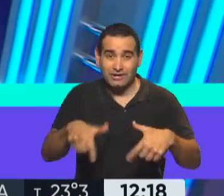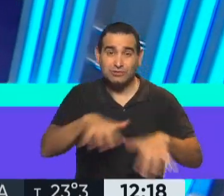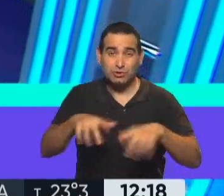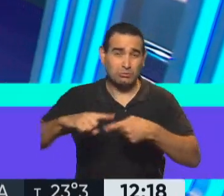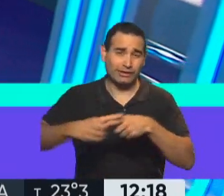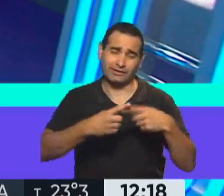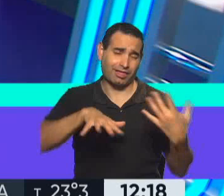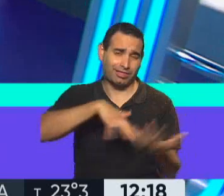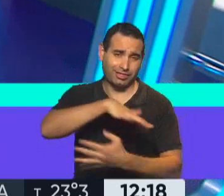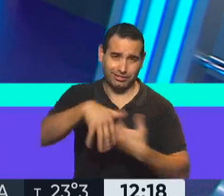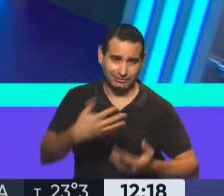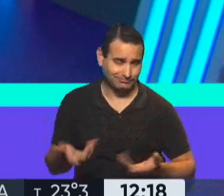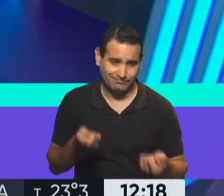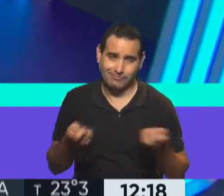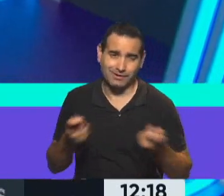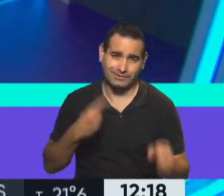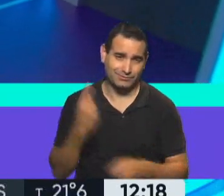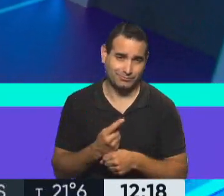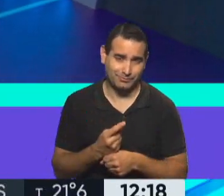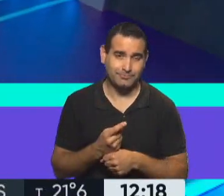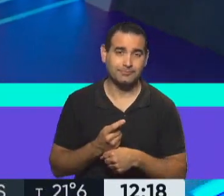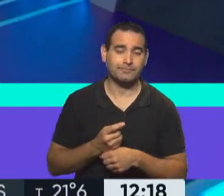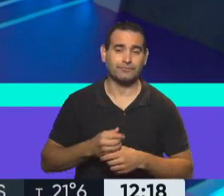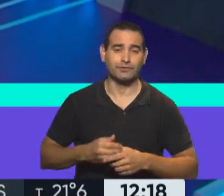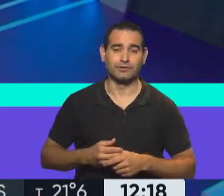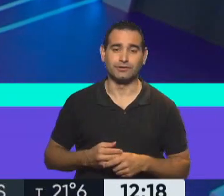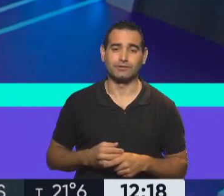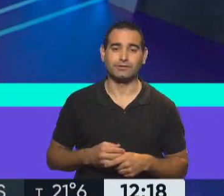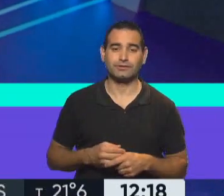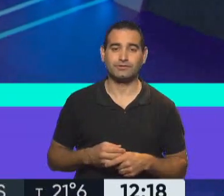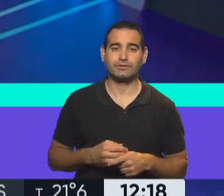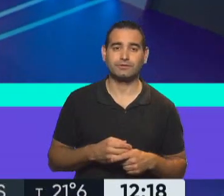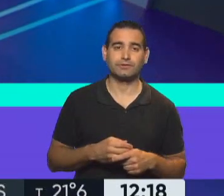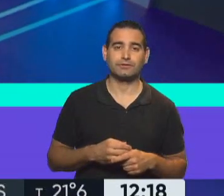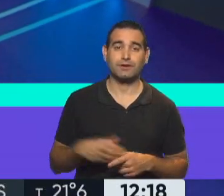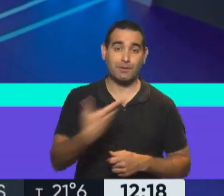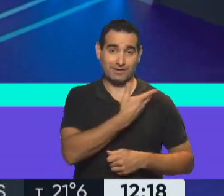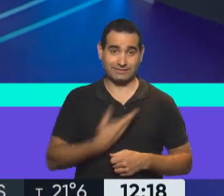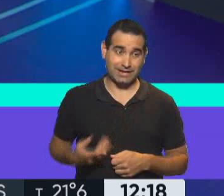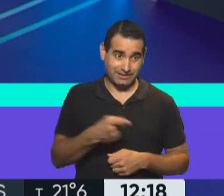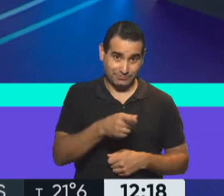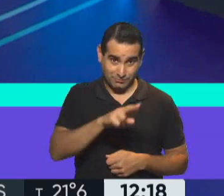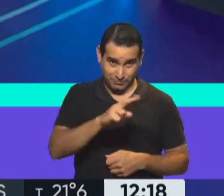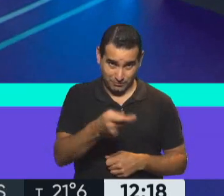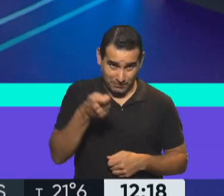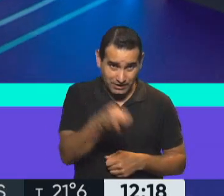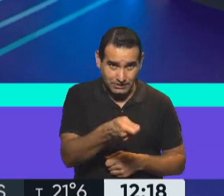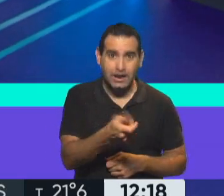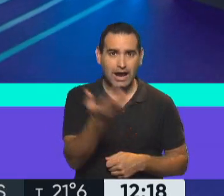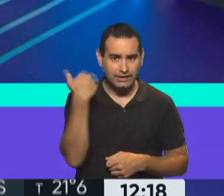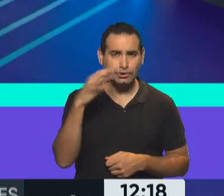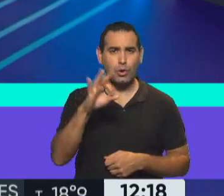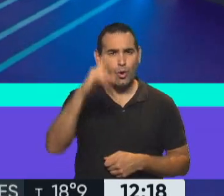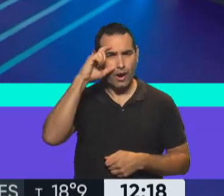inmanejable más allá de qué el mandatario asesinado hoy había tenido el respaldo de la oea